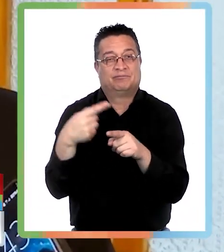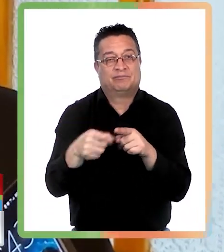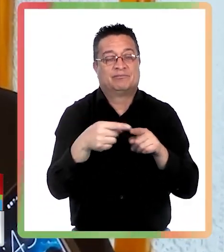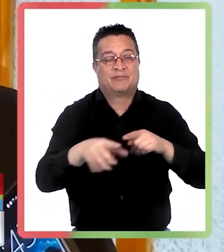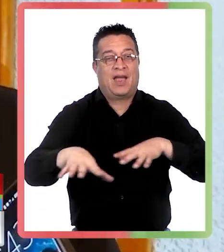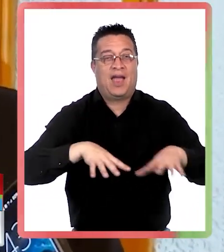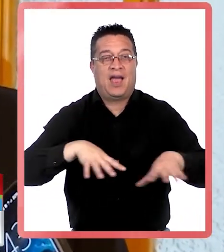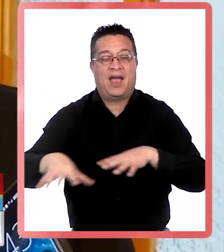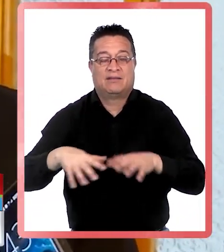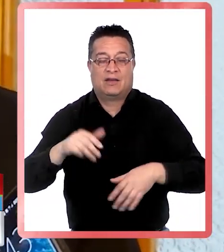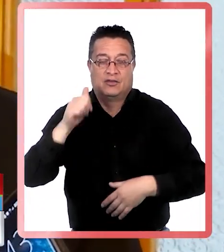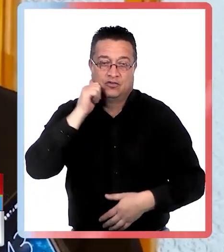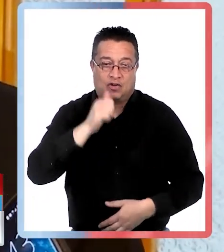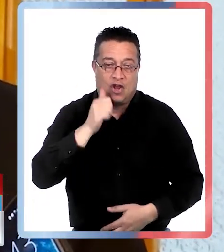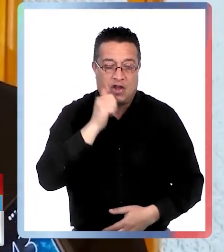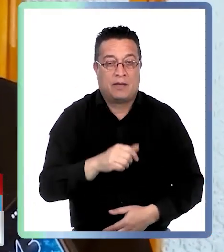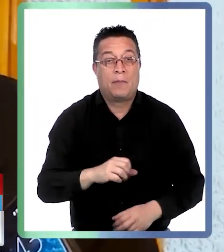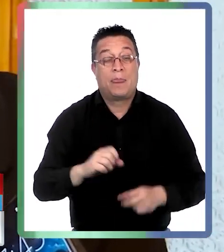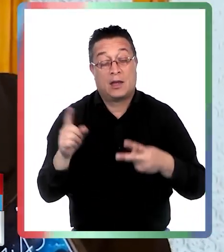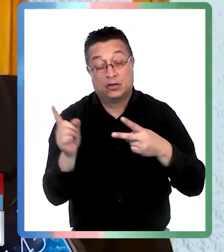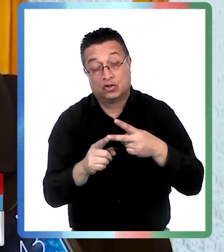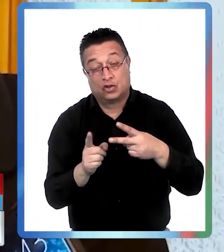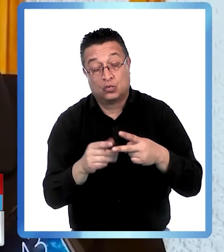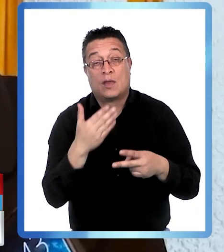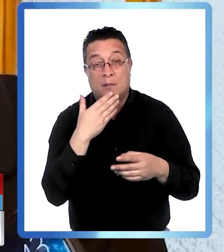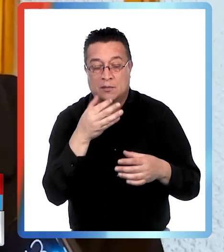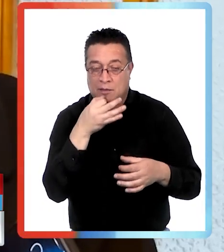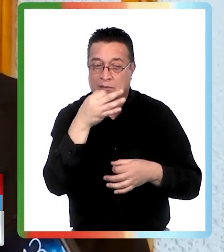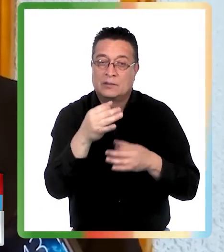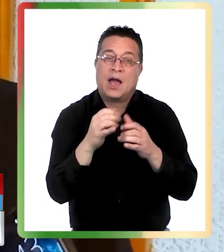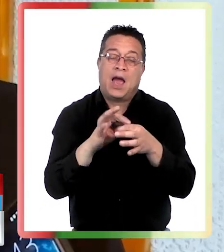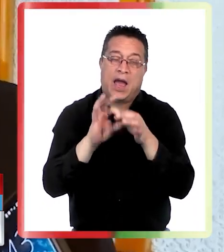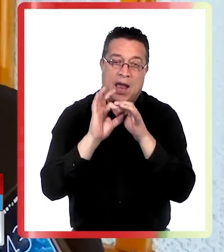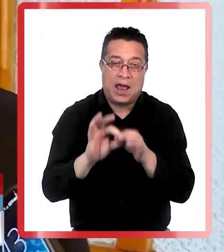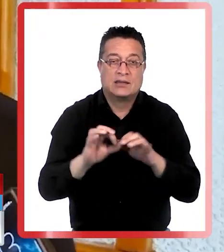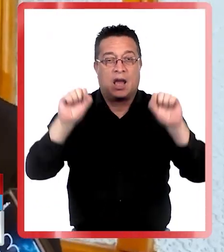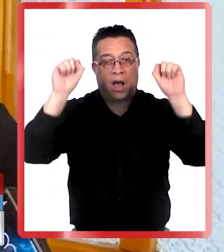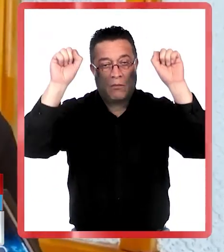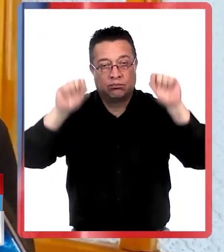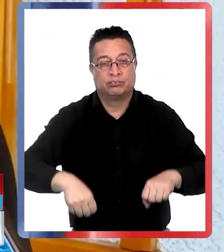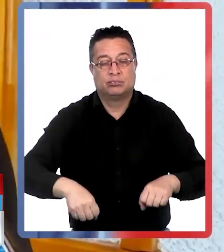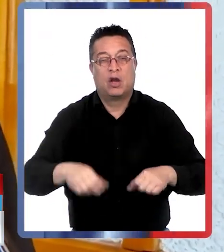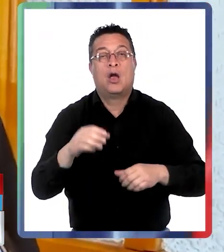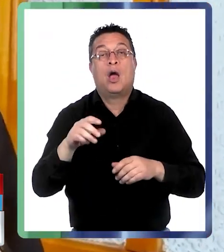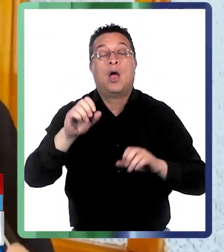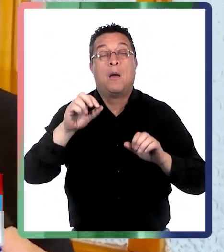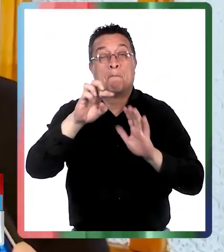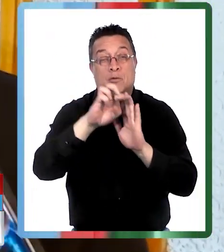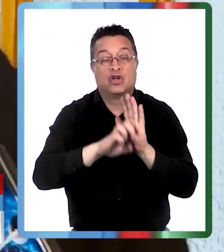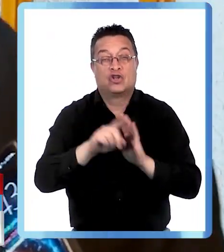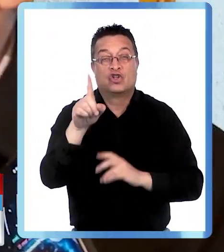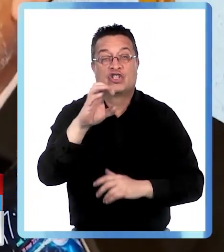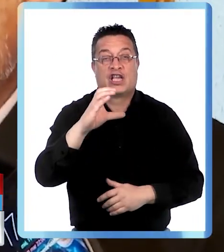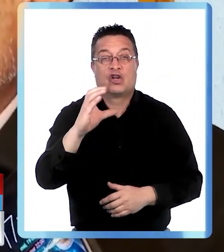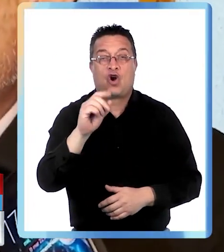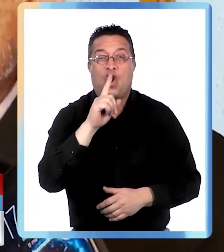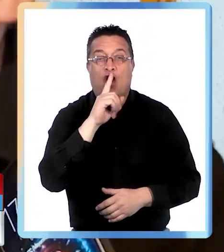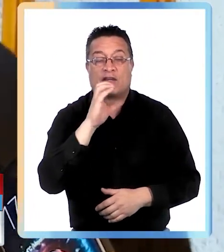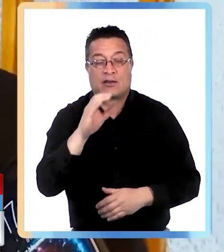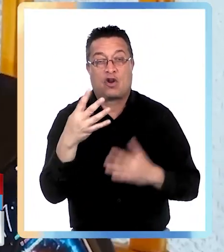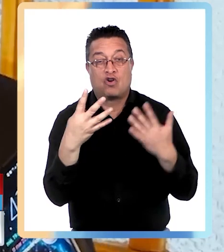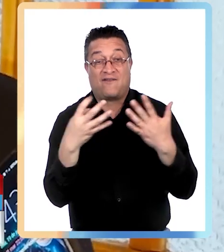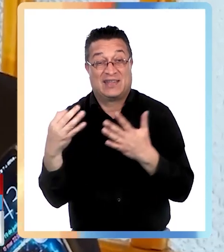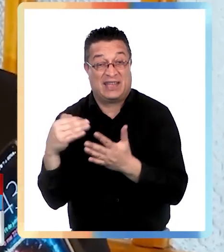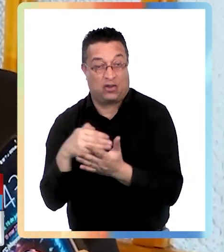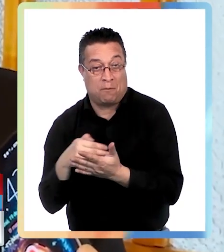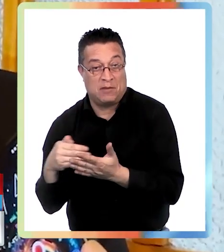serie de actividades cierto eh diarias lo segundo también agradecer la aprobación del proyecto cercotec que son cerca 900